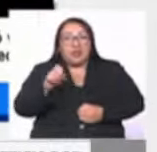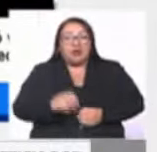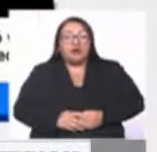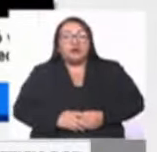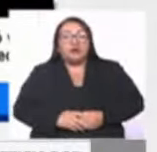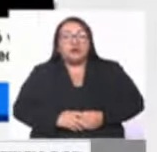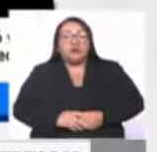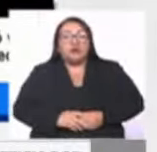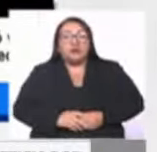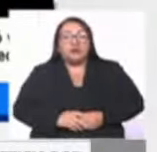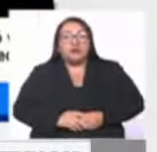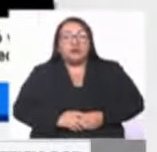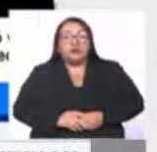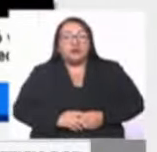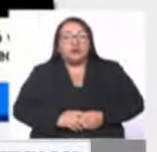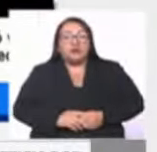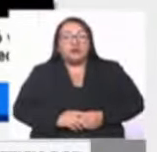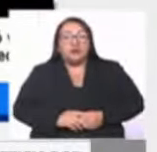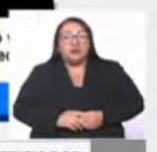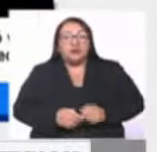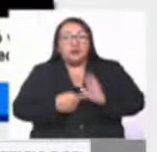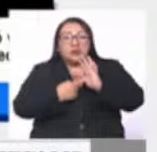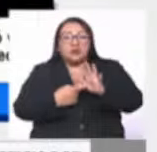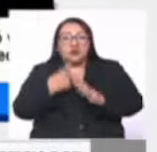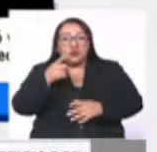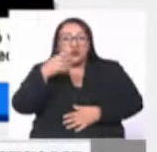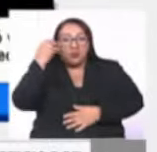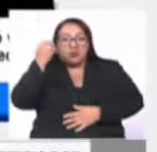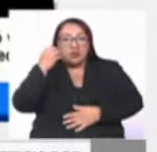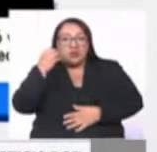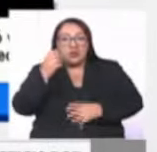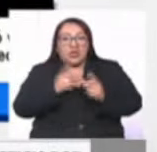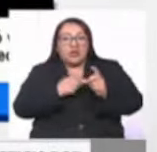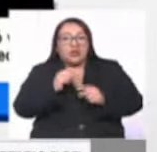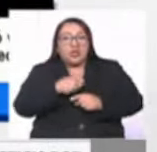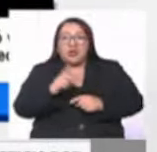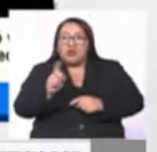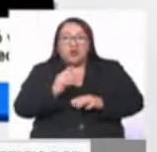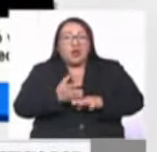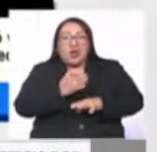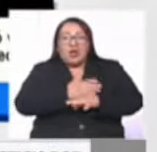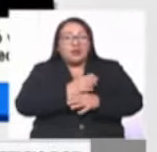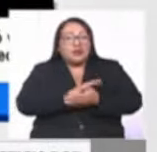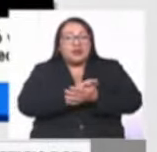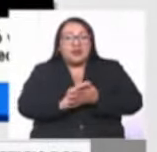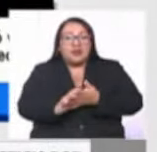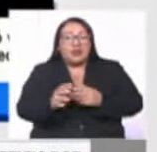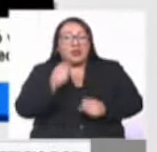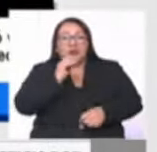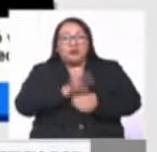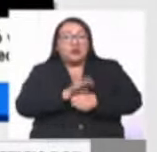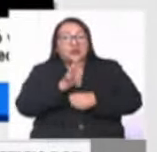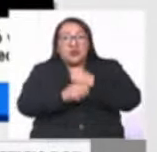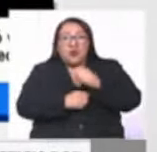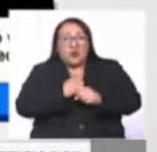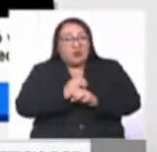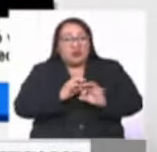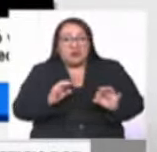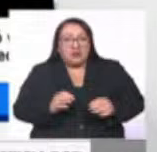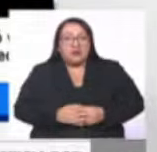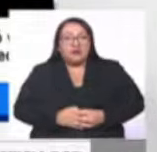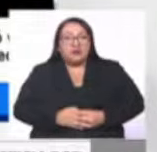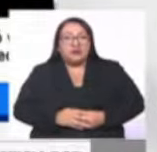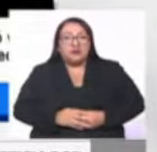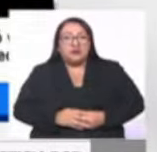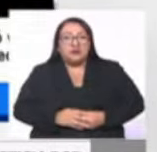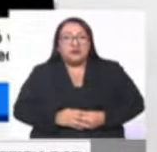Teco presentó su posición y el entendido fue que que tenía que cumplir los 5 años